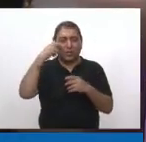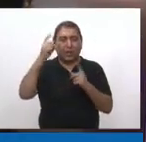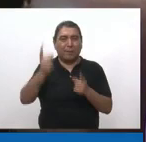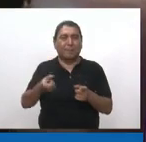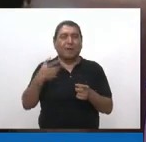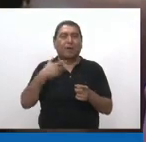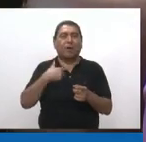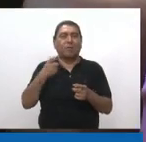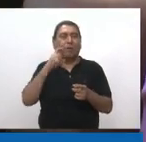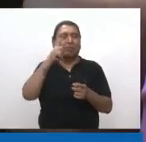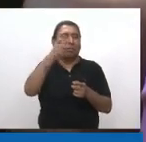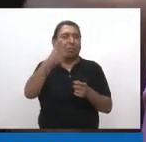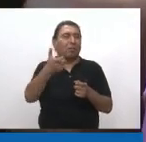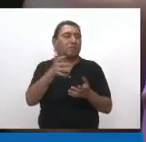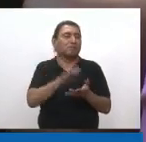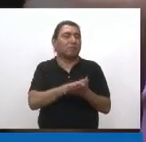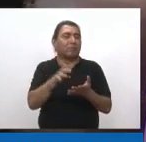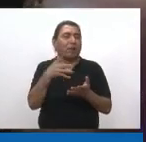del Congreso en materia legislativa.